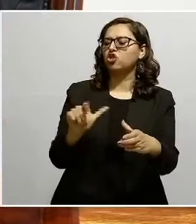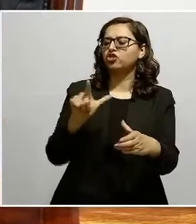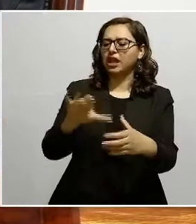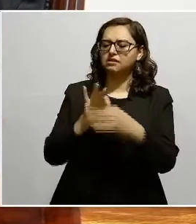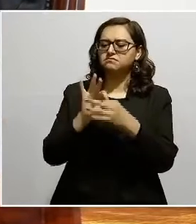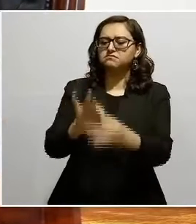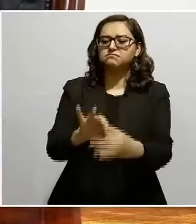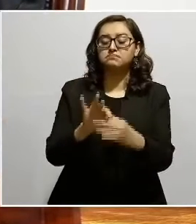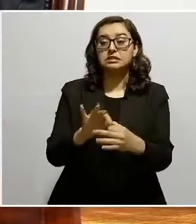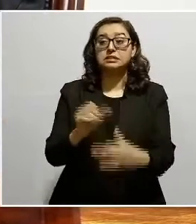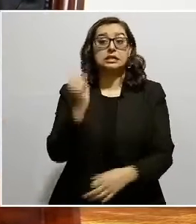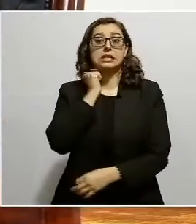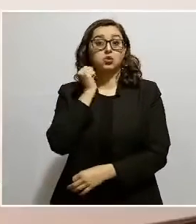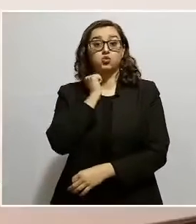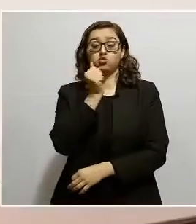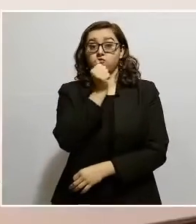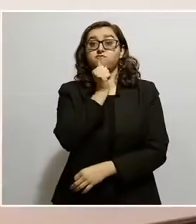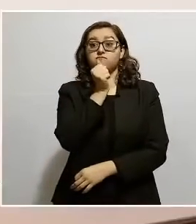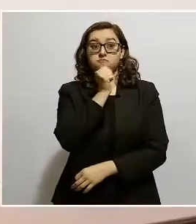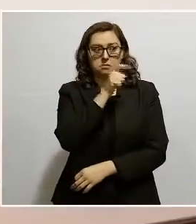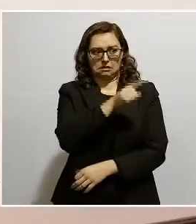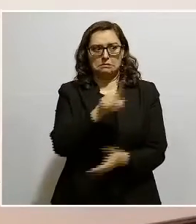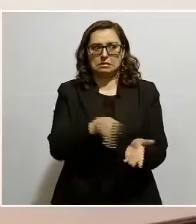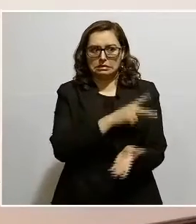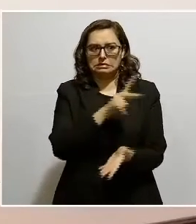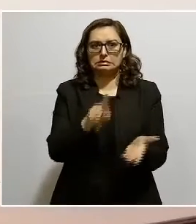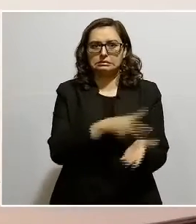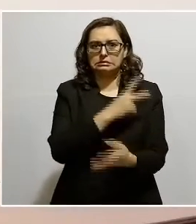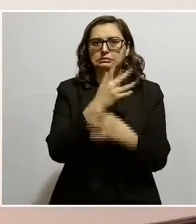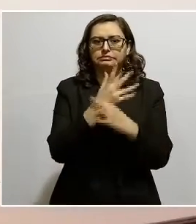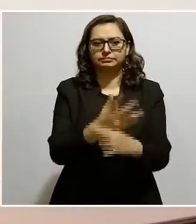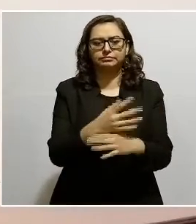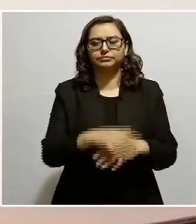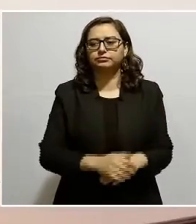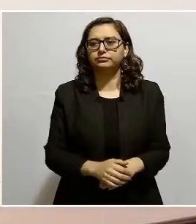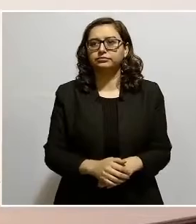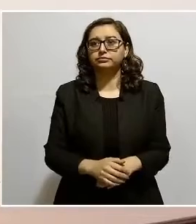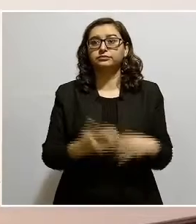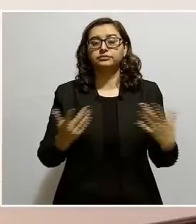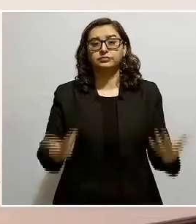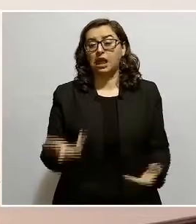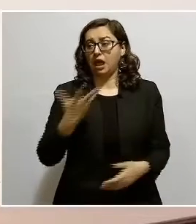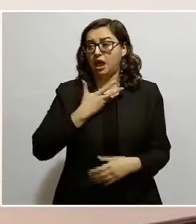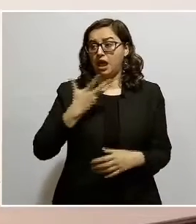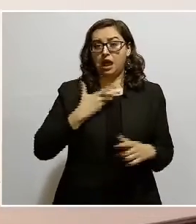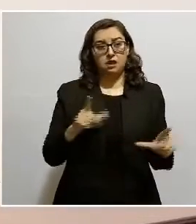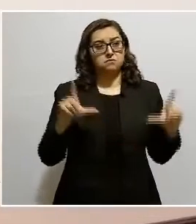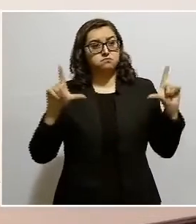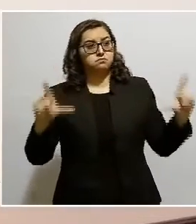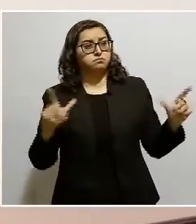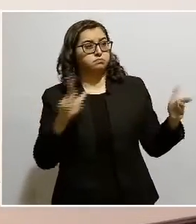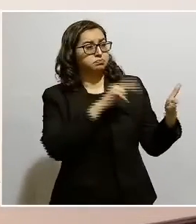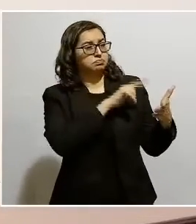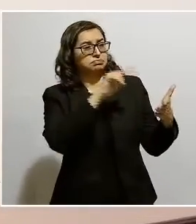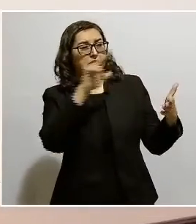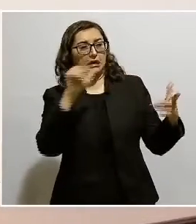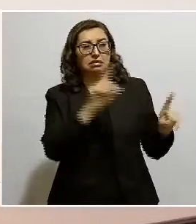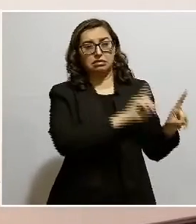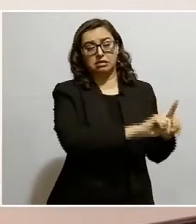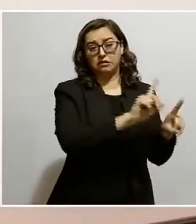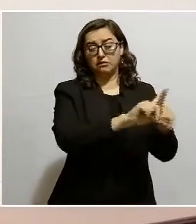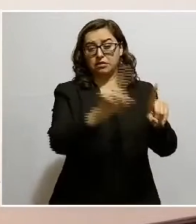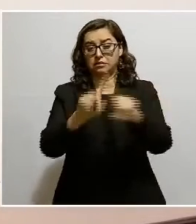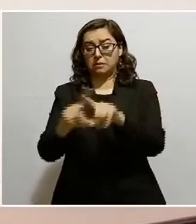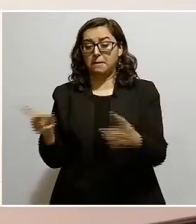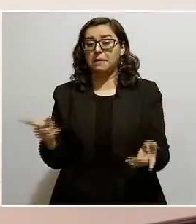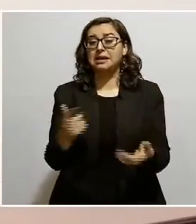del cargo de senador, planteó que iba a vender su colección de paisajes de José María Velasco,